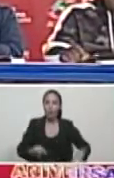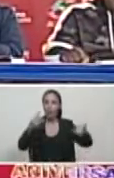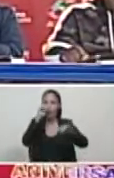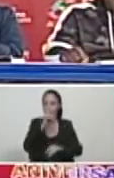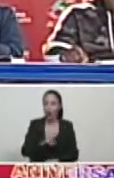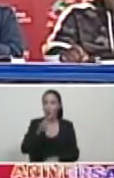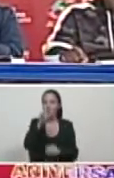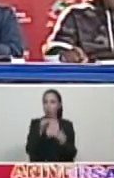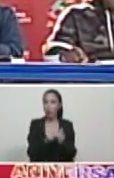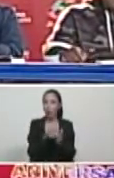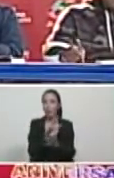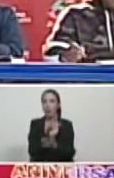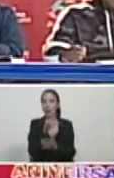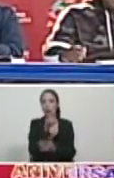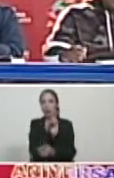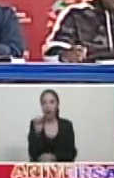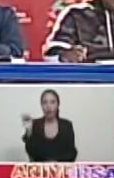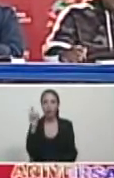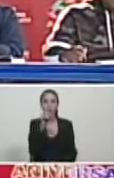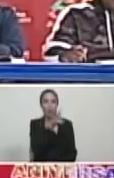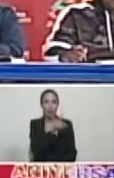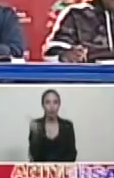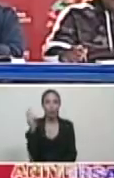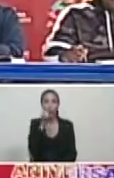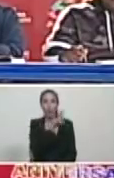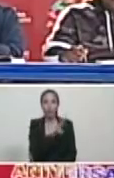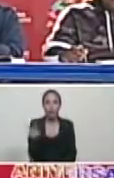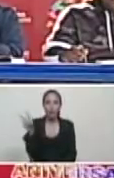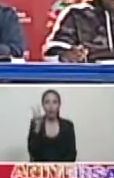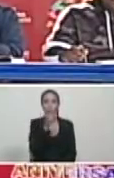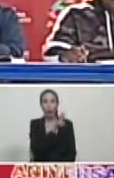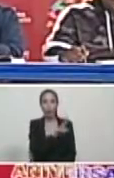2020! ¡2021, 2022, 2030!